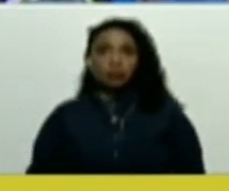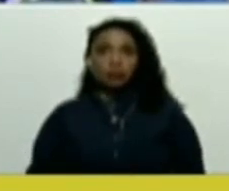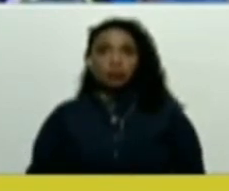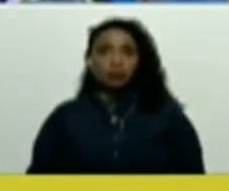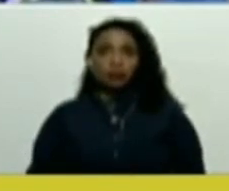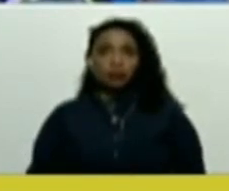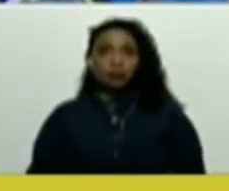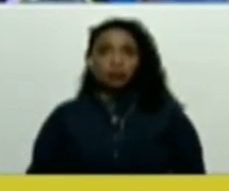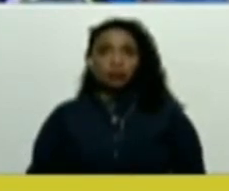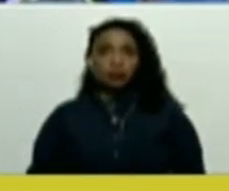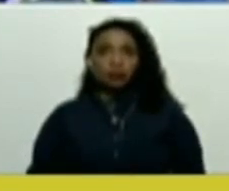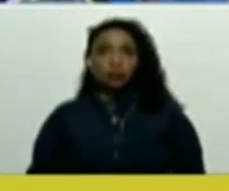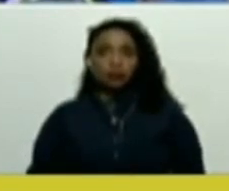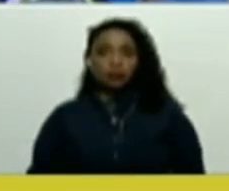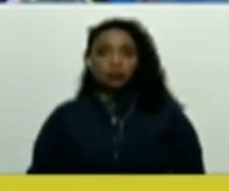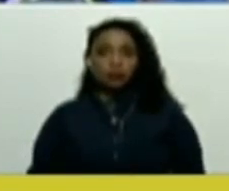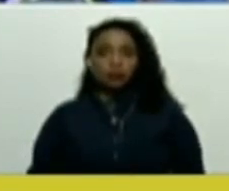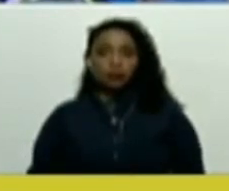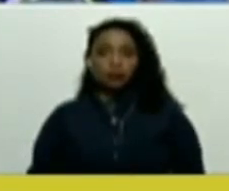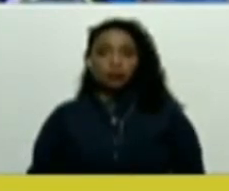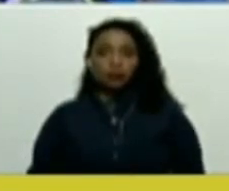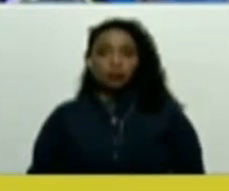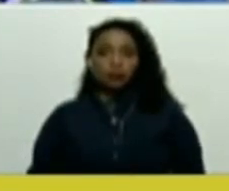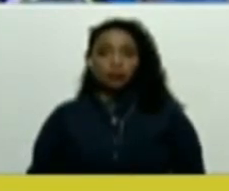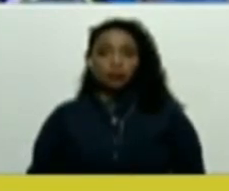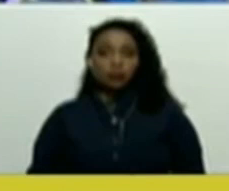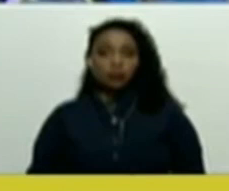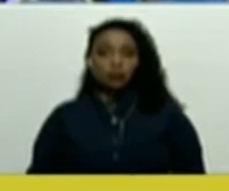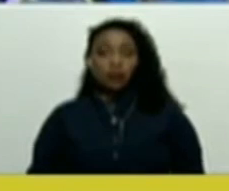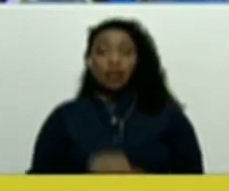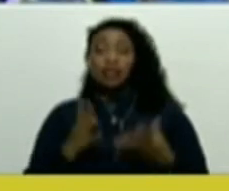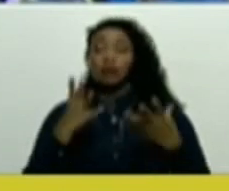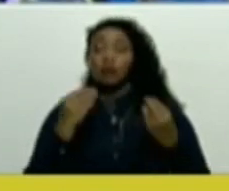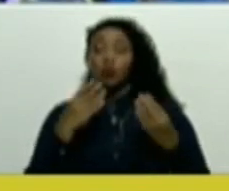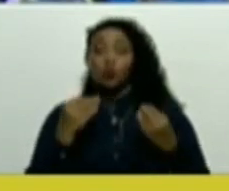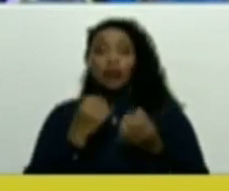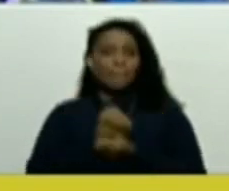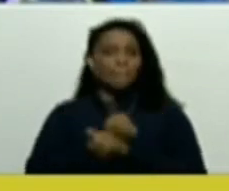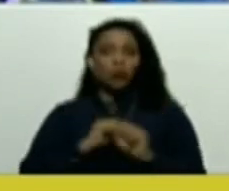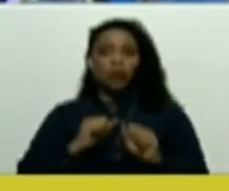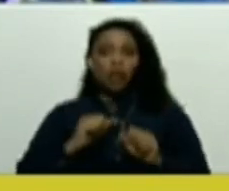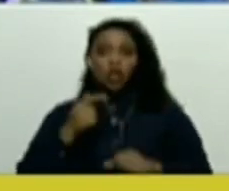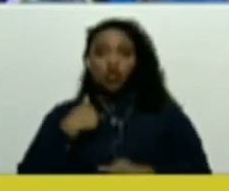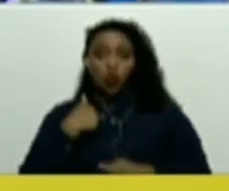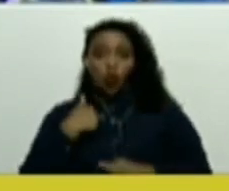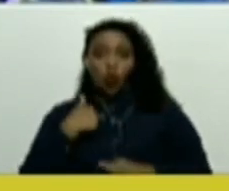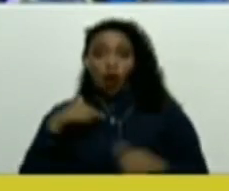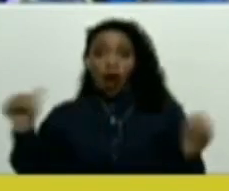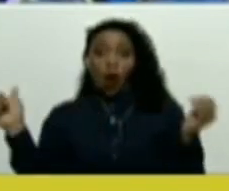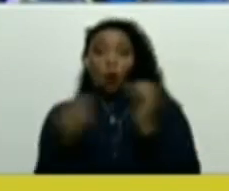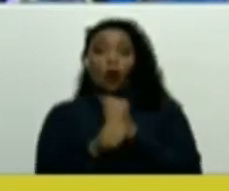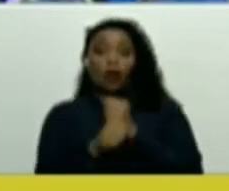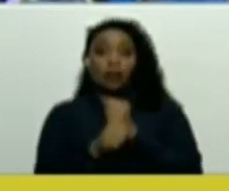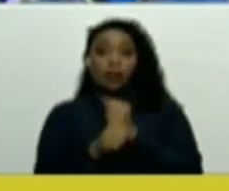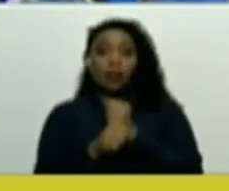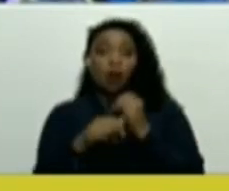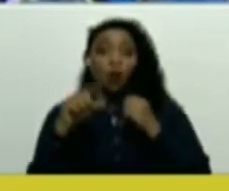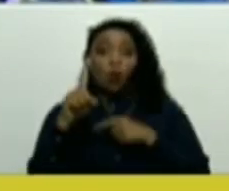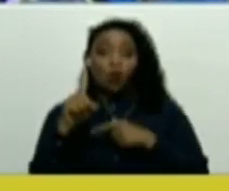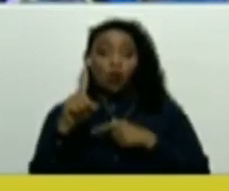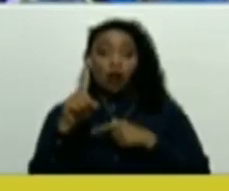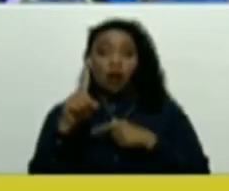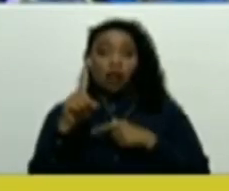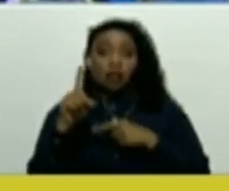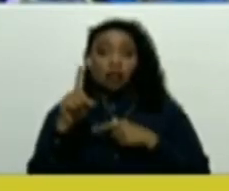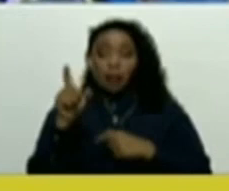any other revolutionary figures. Es muy improbable que yo vuelva a encontrarme con unas